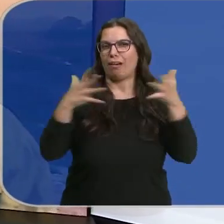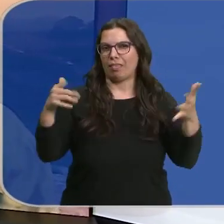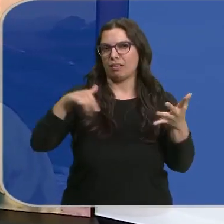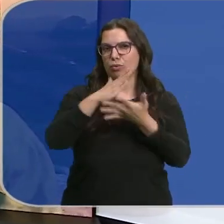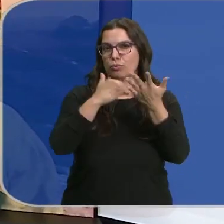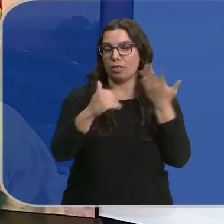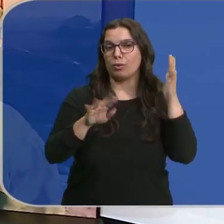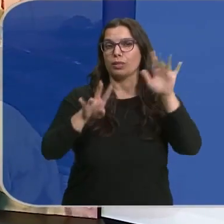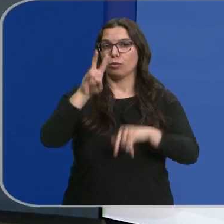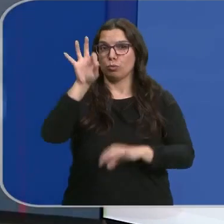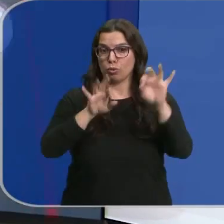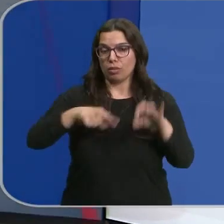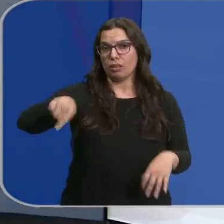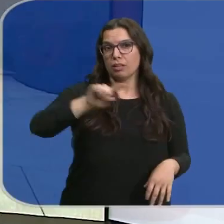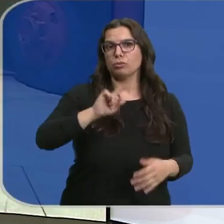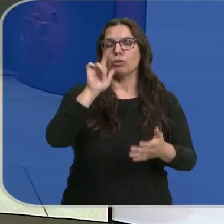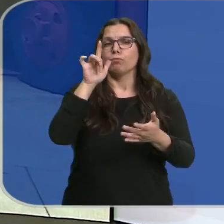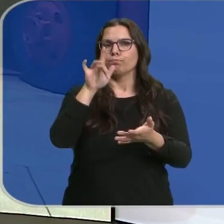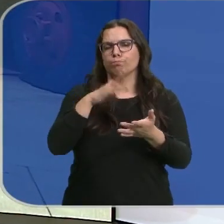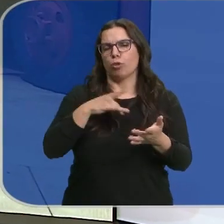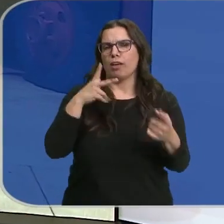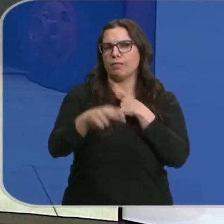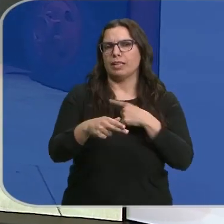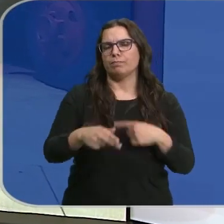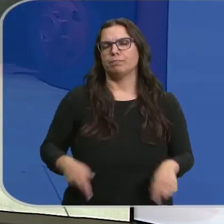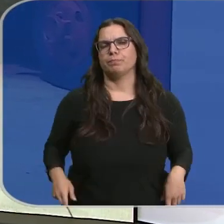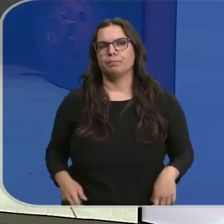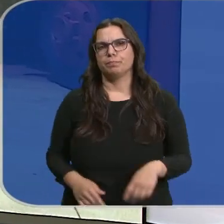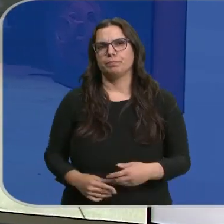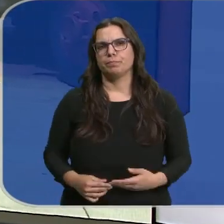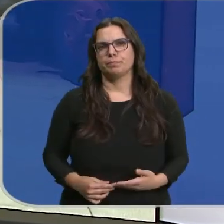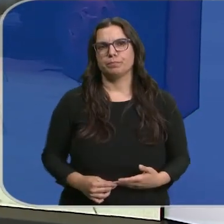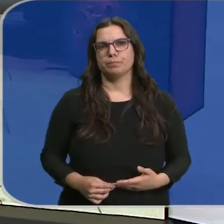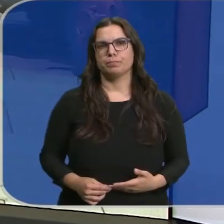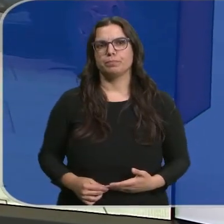comunidad. El 92% de ellos pudieron haberse evitado. Natalia García.